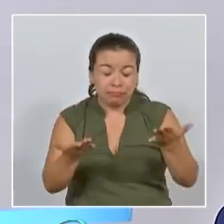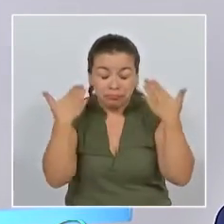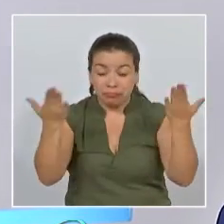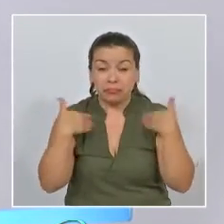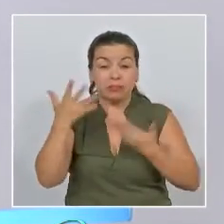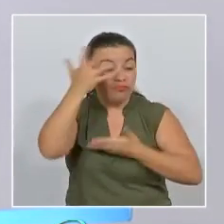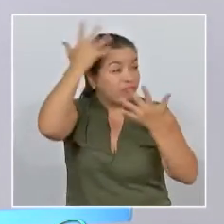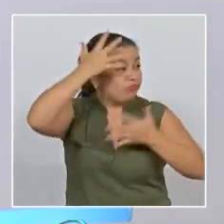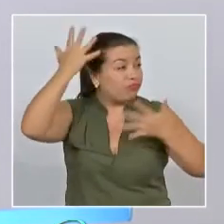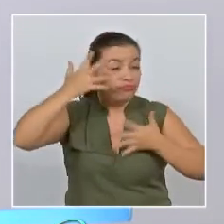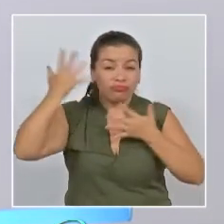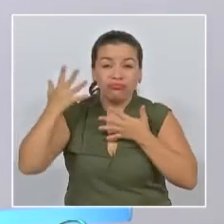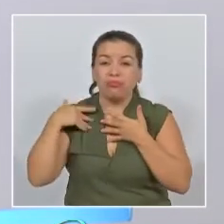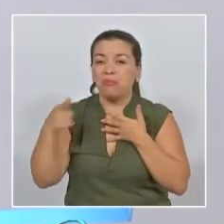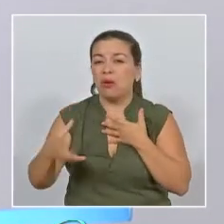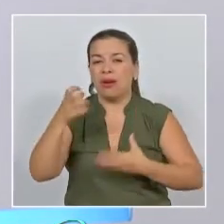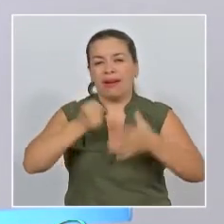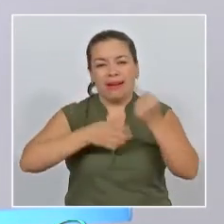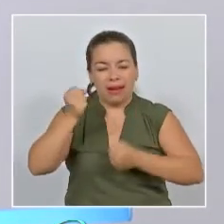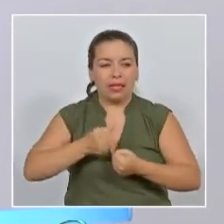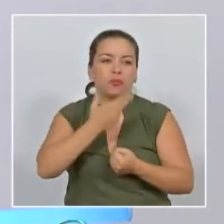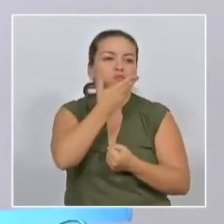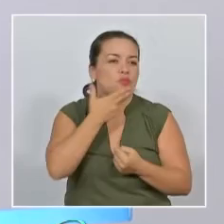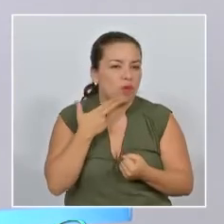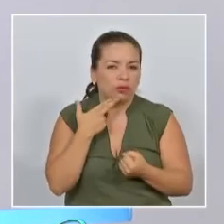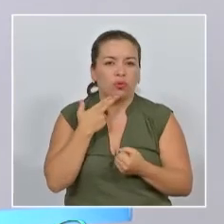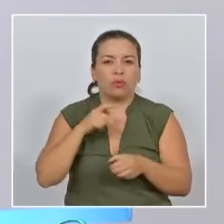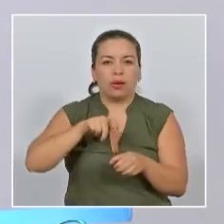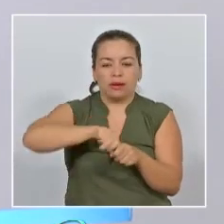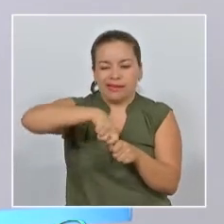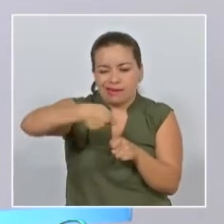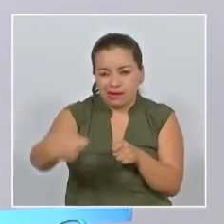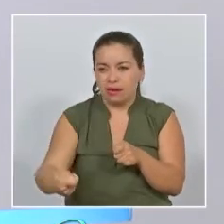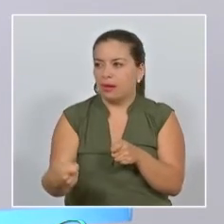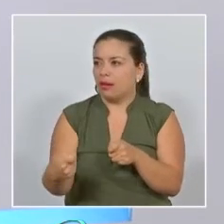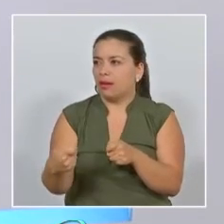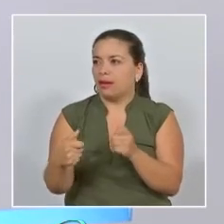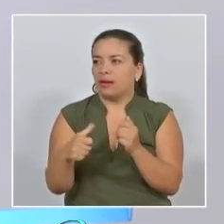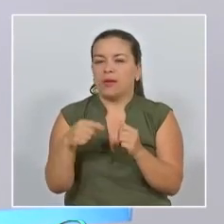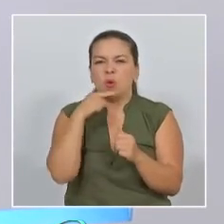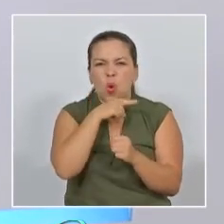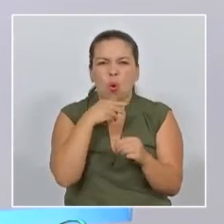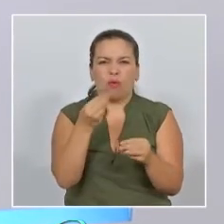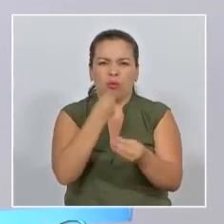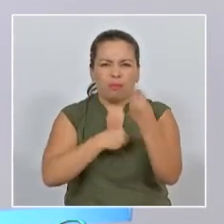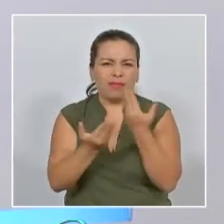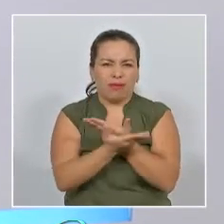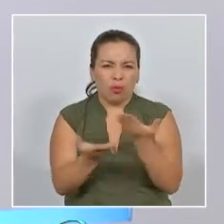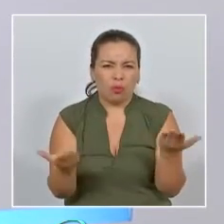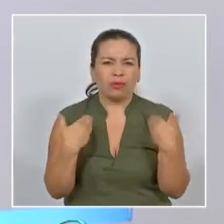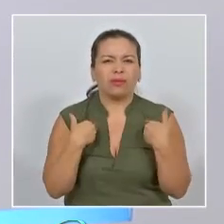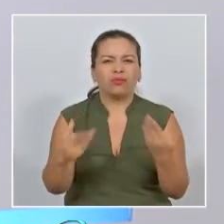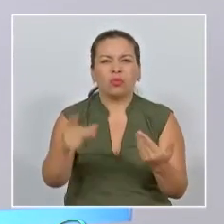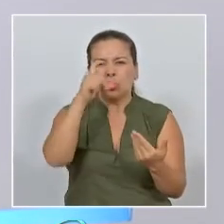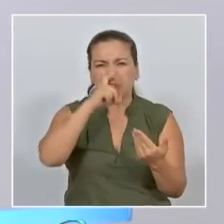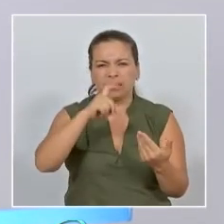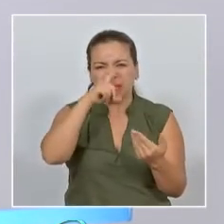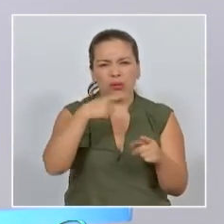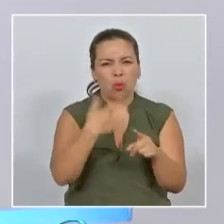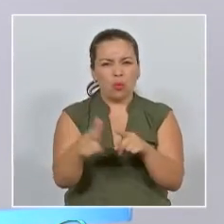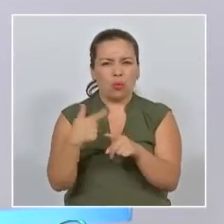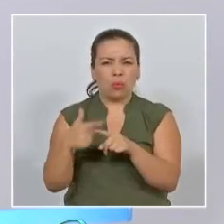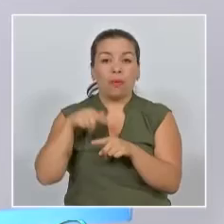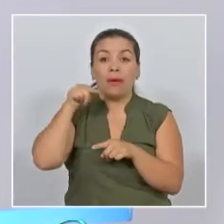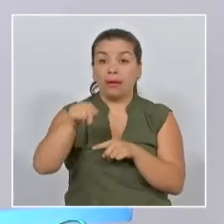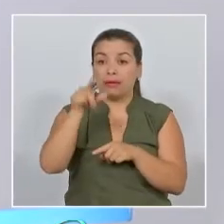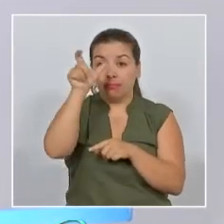y adicionalmente están tomando leche, azúcar, enlatados, embutidos, carne de cerdo y todo eso, esa